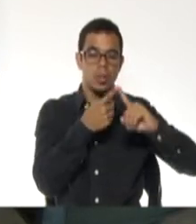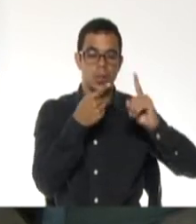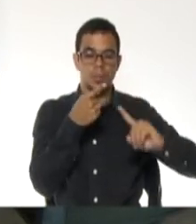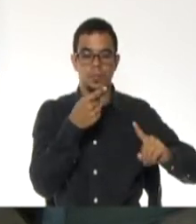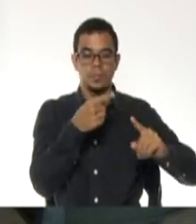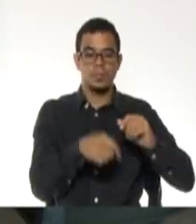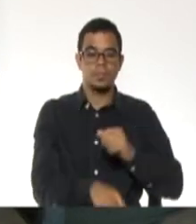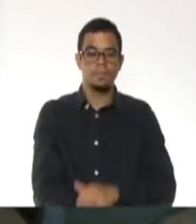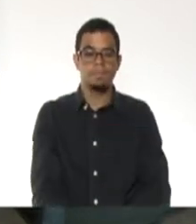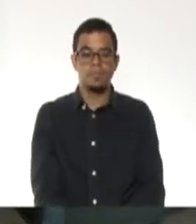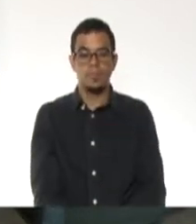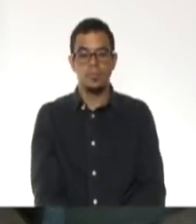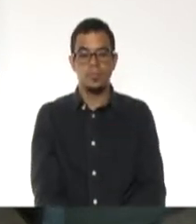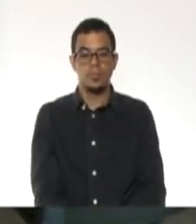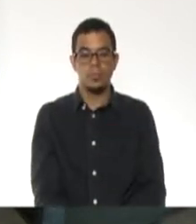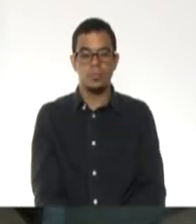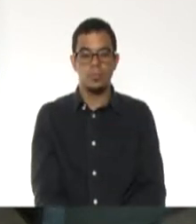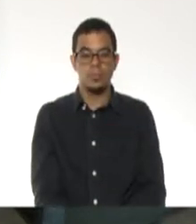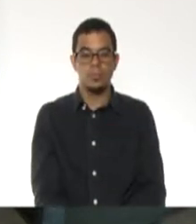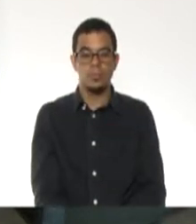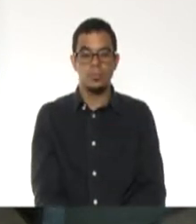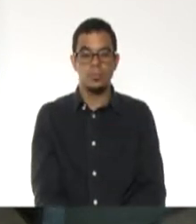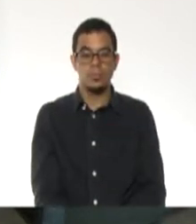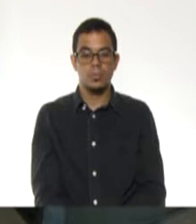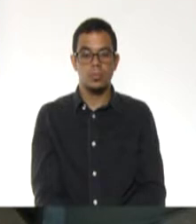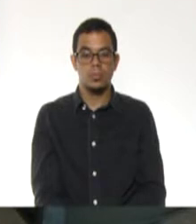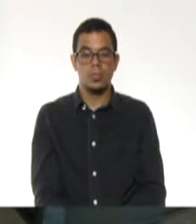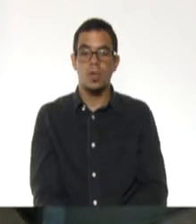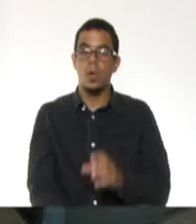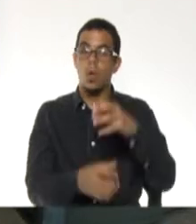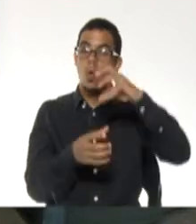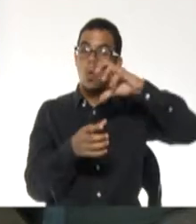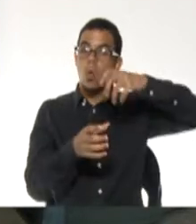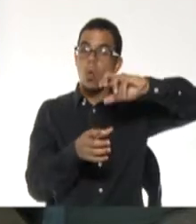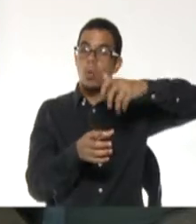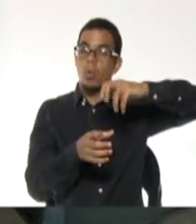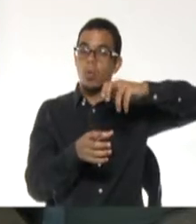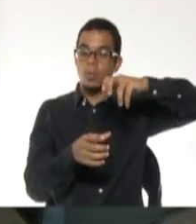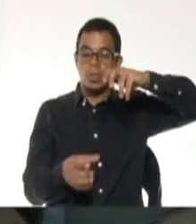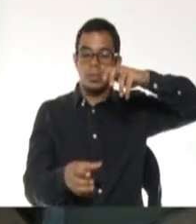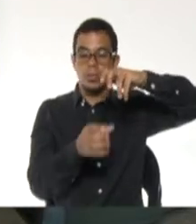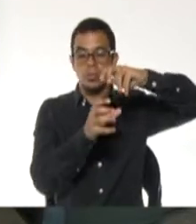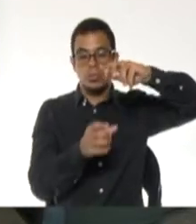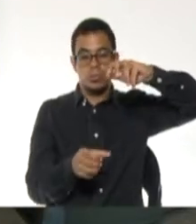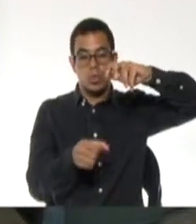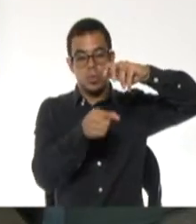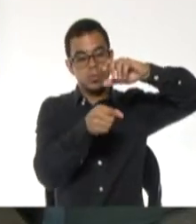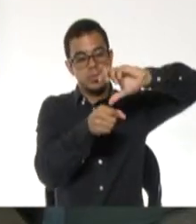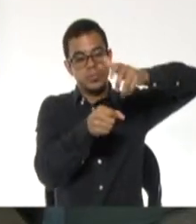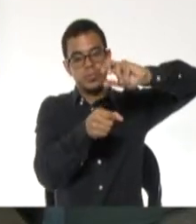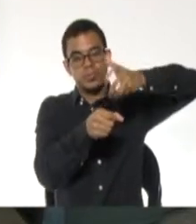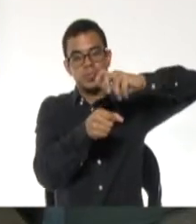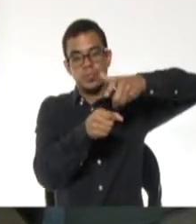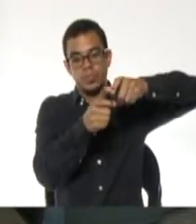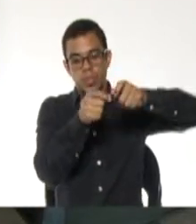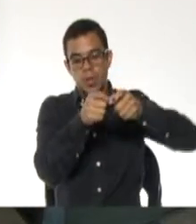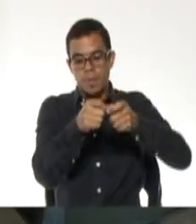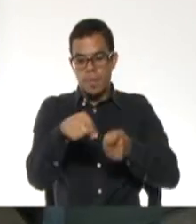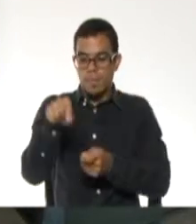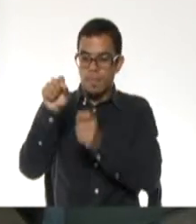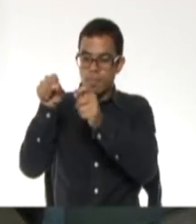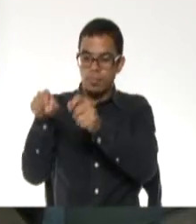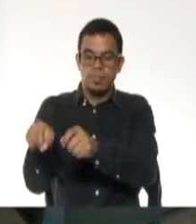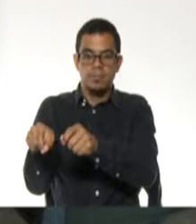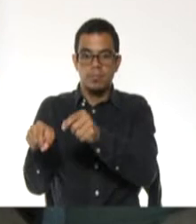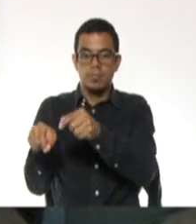encontrados en casa, ¿verdad? Un interruptor, un bombillo, un zócate, unos cables o conductores,